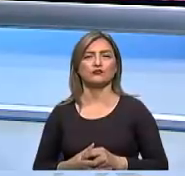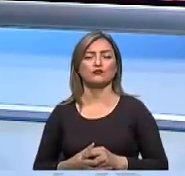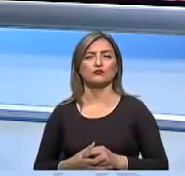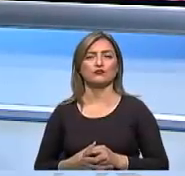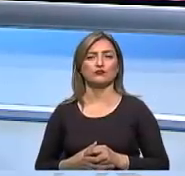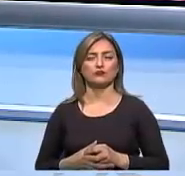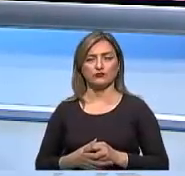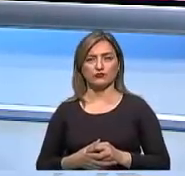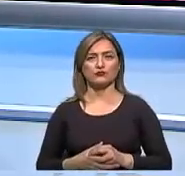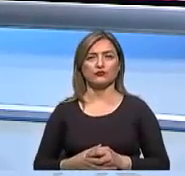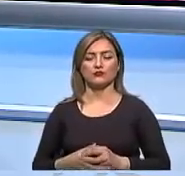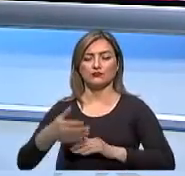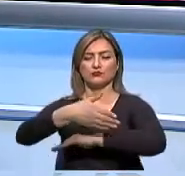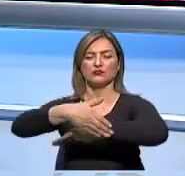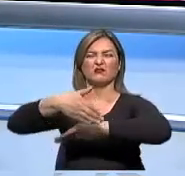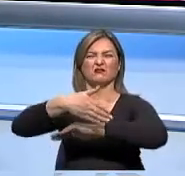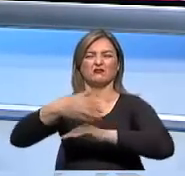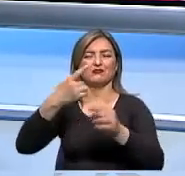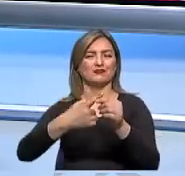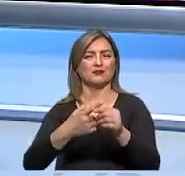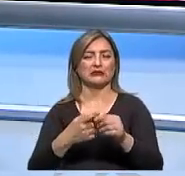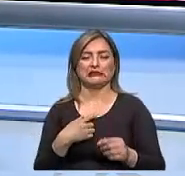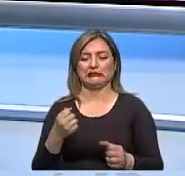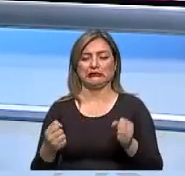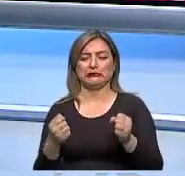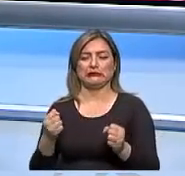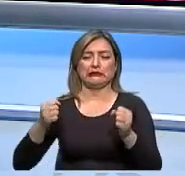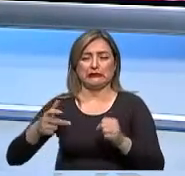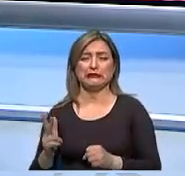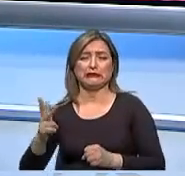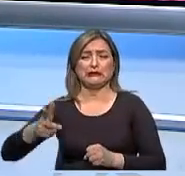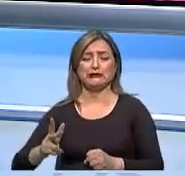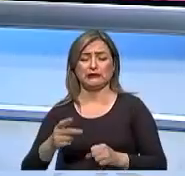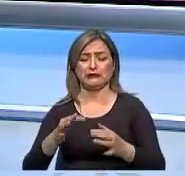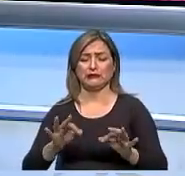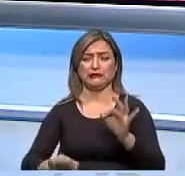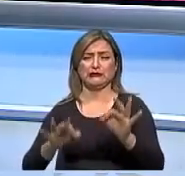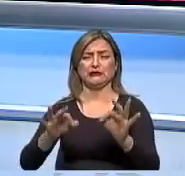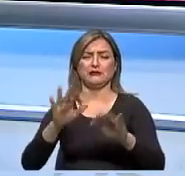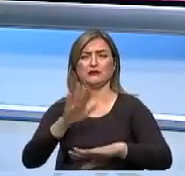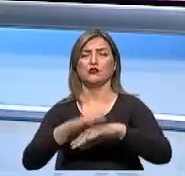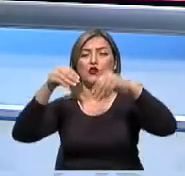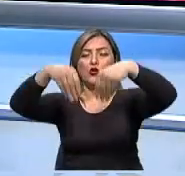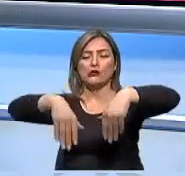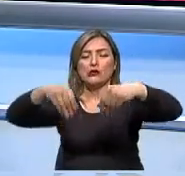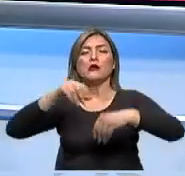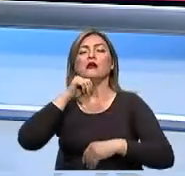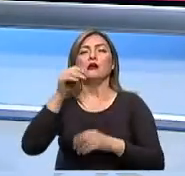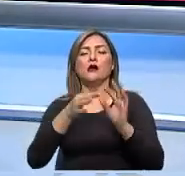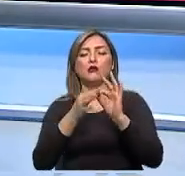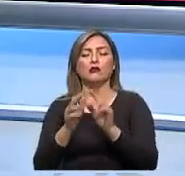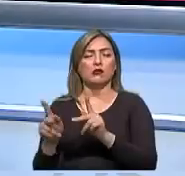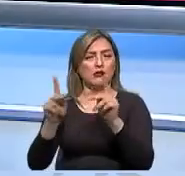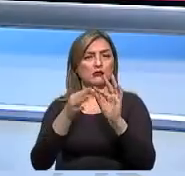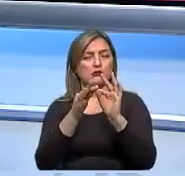sabemos, decenas de calles de Quito registran baches y huecos profundos producto de las lluvias y también de la falta de un plan